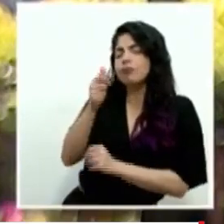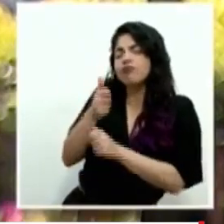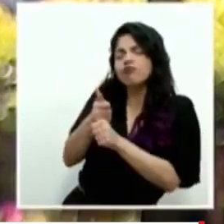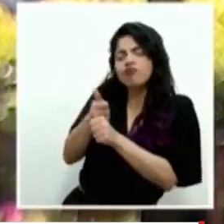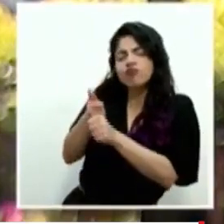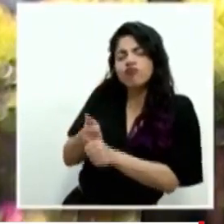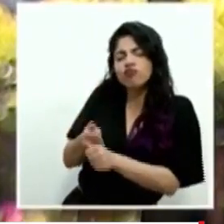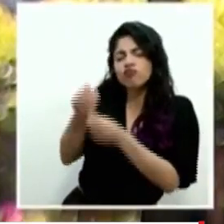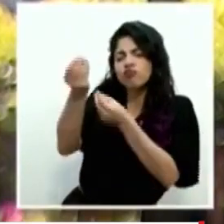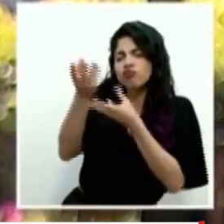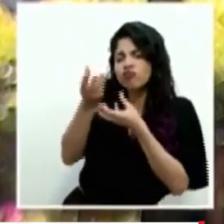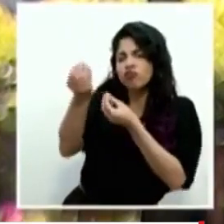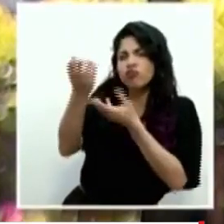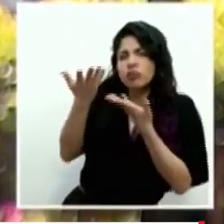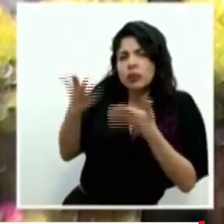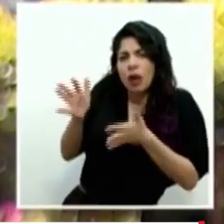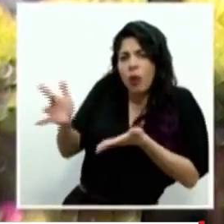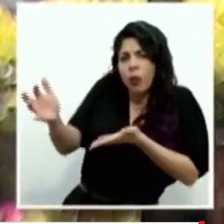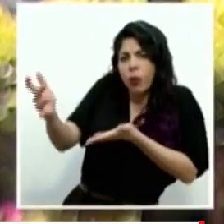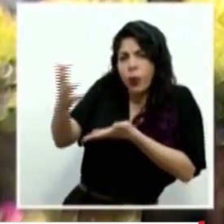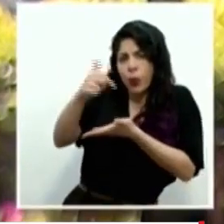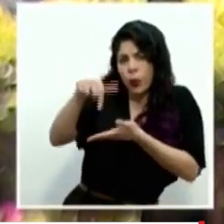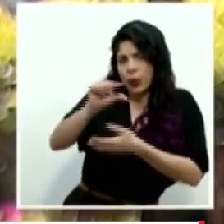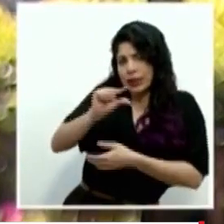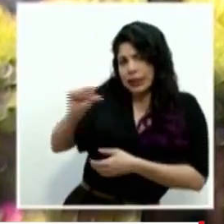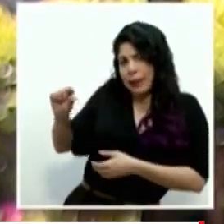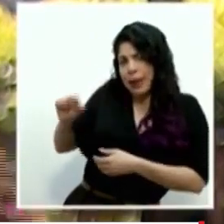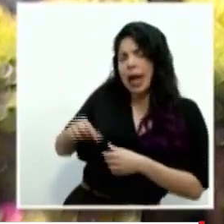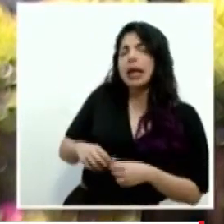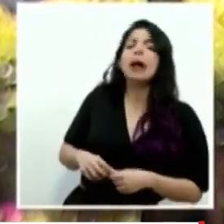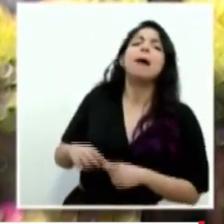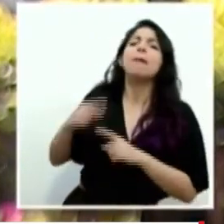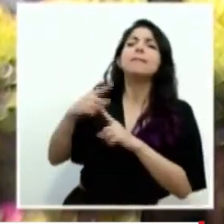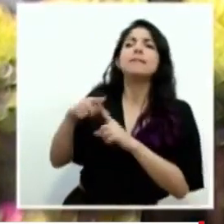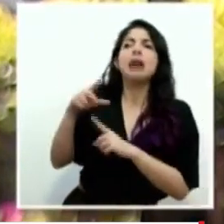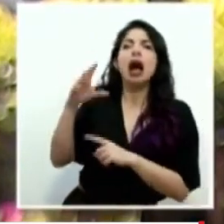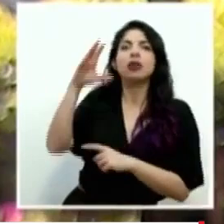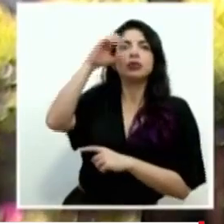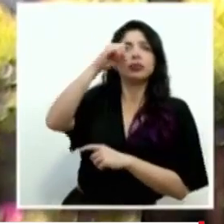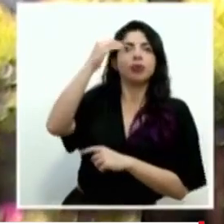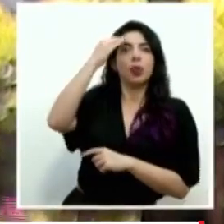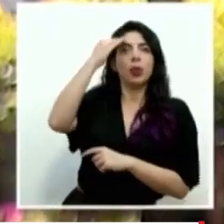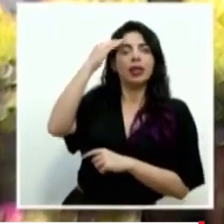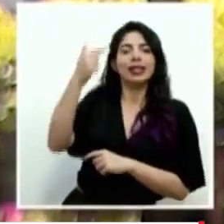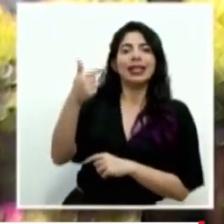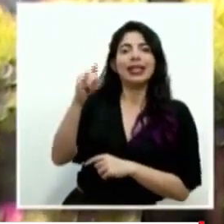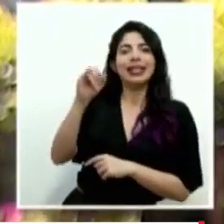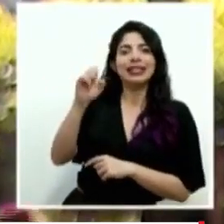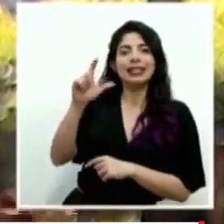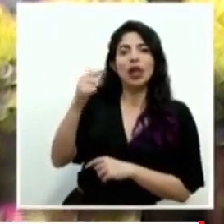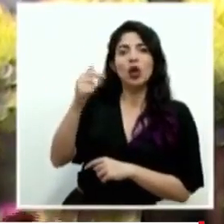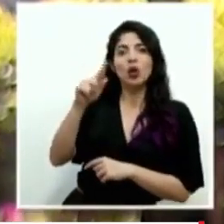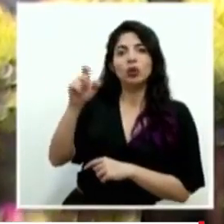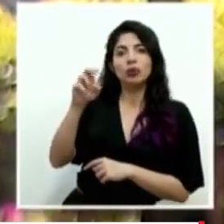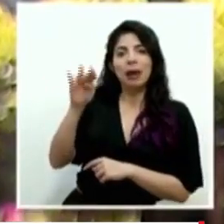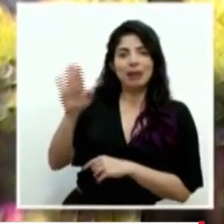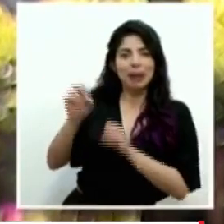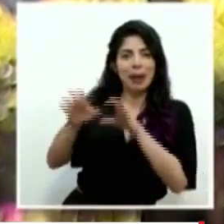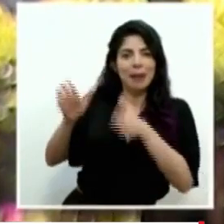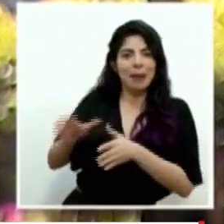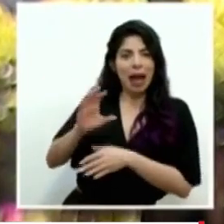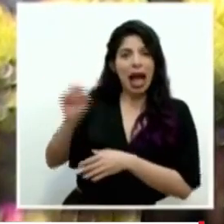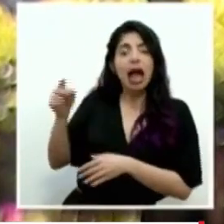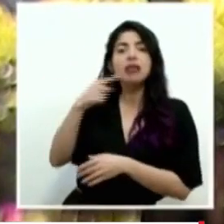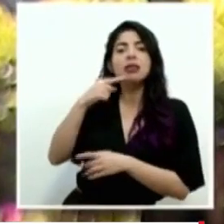base en los datos que se lograron recopilar en esta semana, y considerando que doña Giselle Guzmán, epidemióloga de la Caja, mencionó que iban a